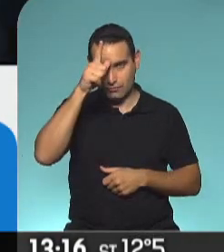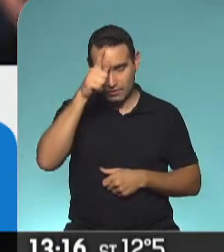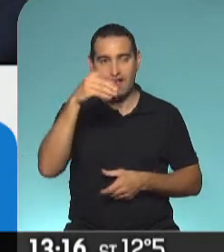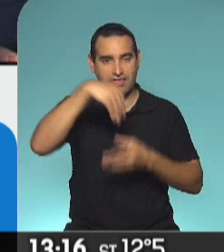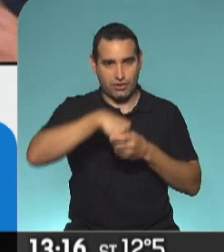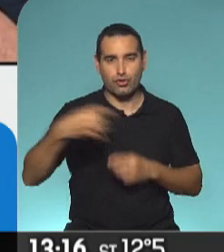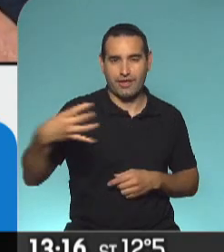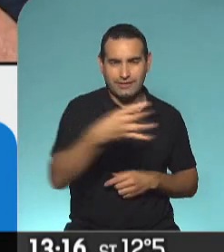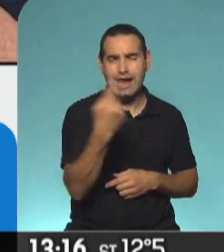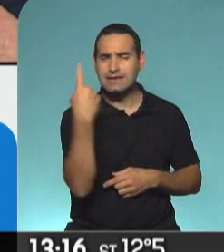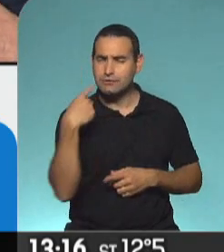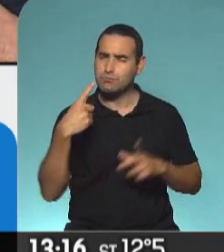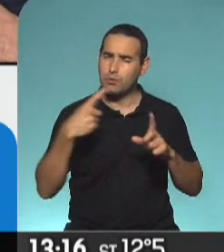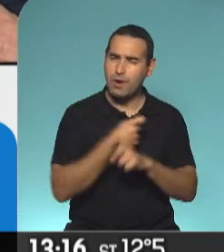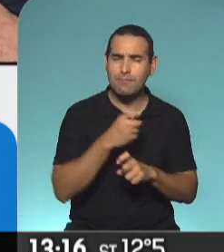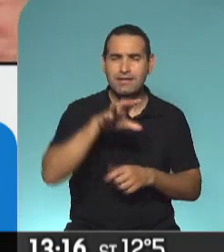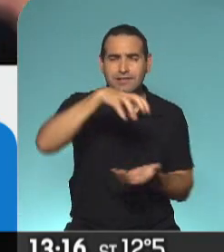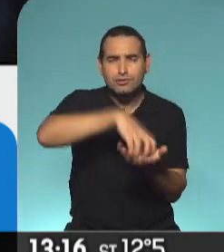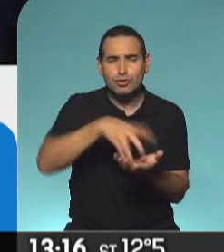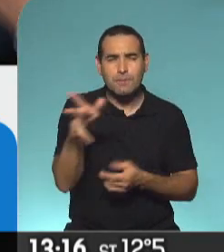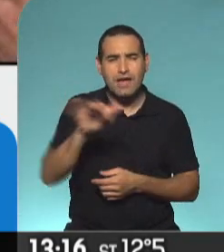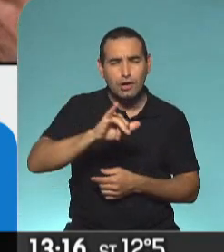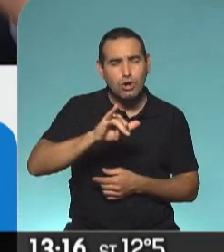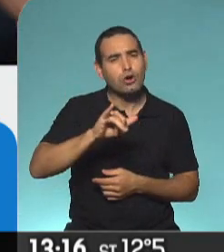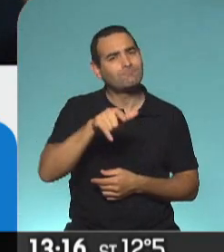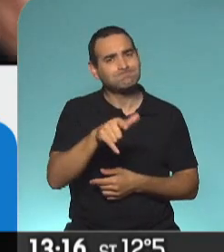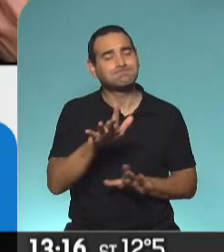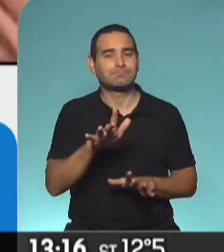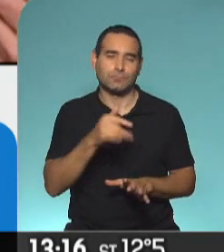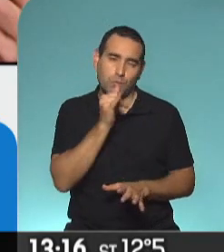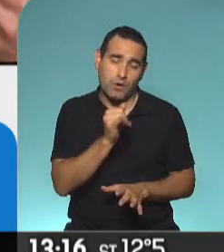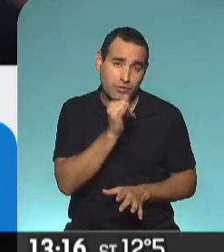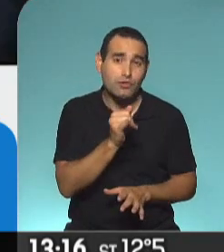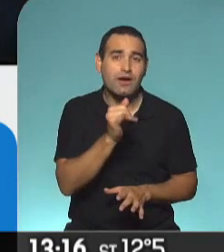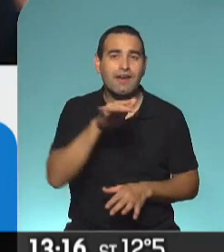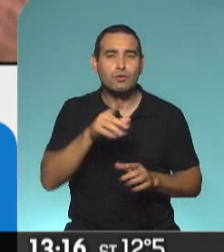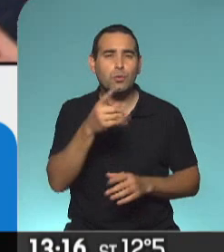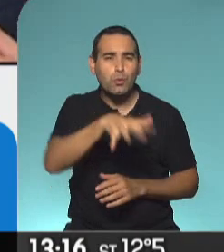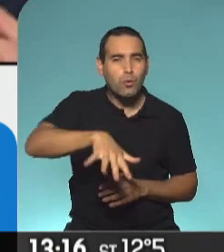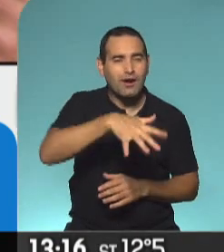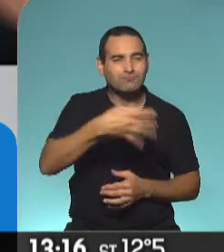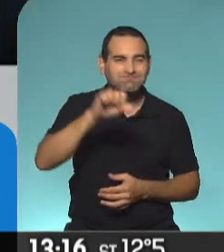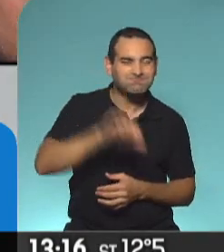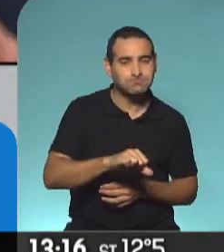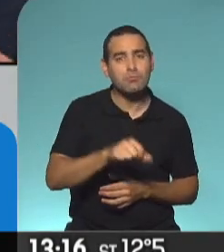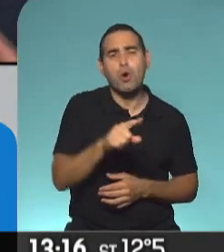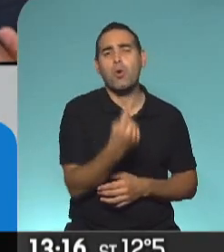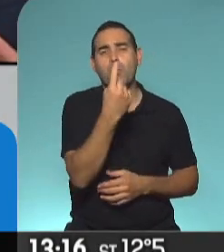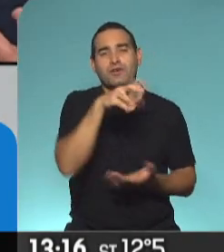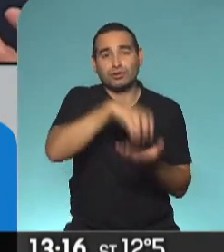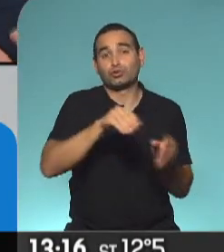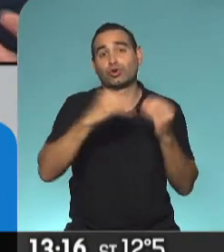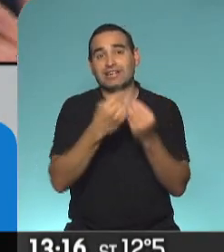estuvimos ayer algún inconveniente en la estación merlo que se pone como ejemplo a veces algún lugar donde no funcionó bien pero fue una de